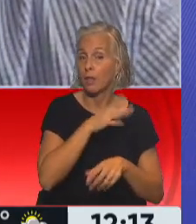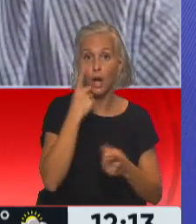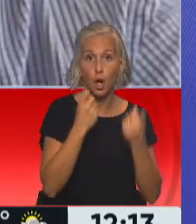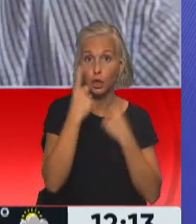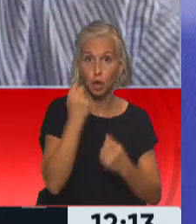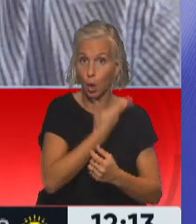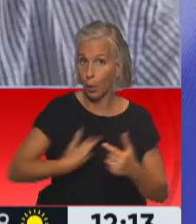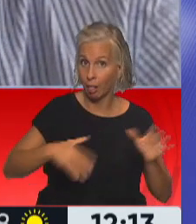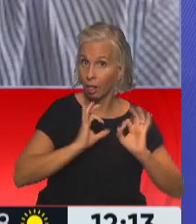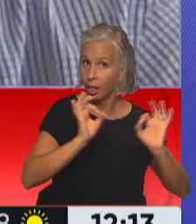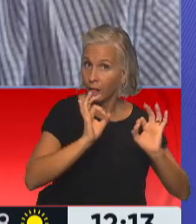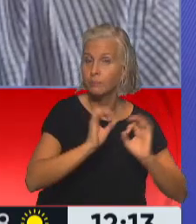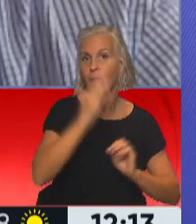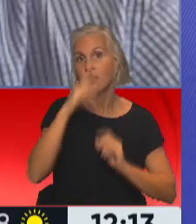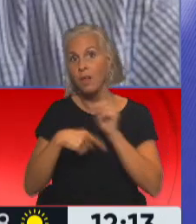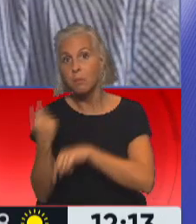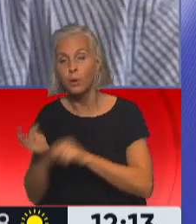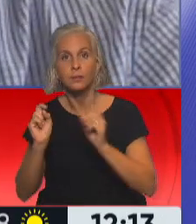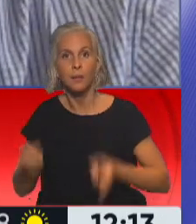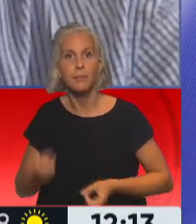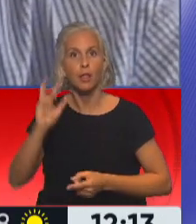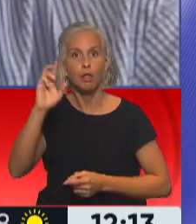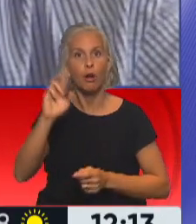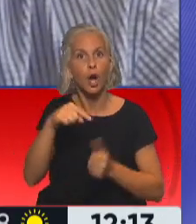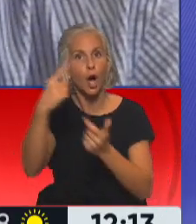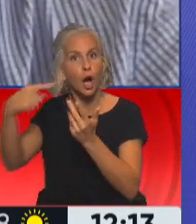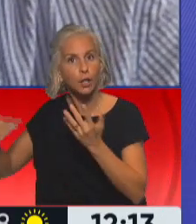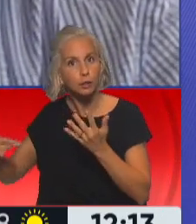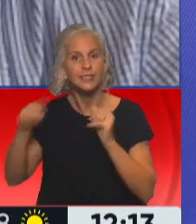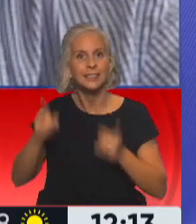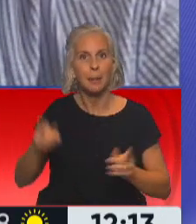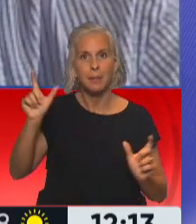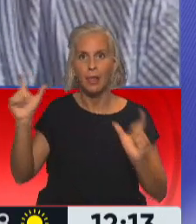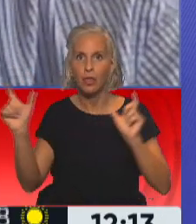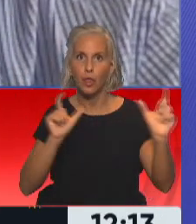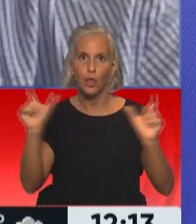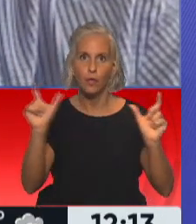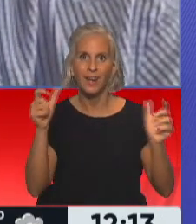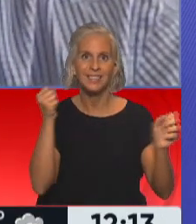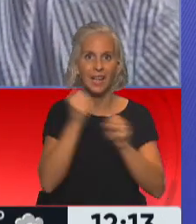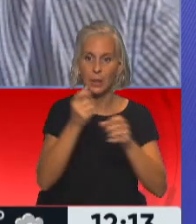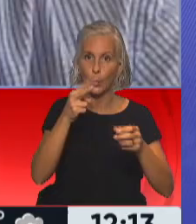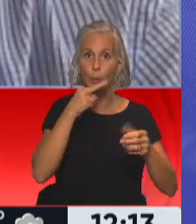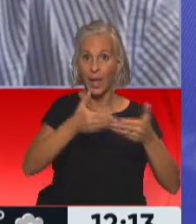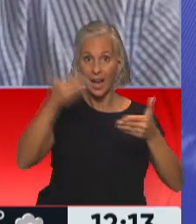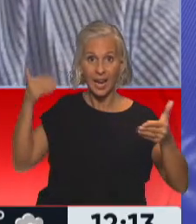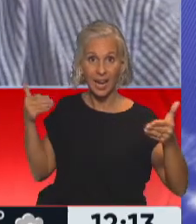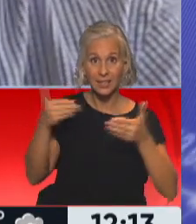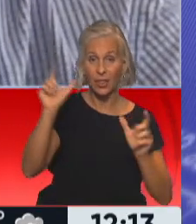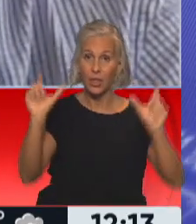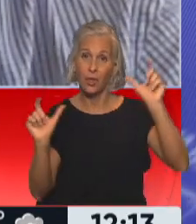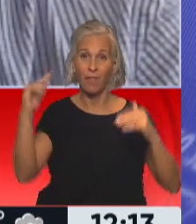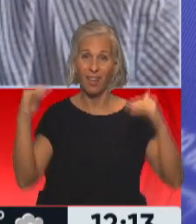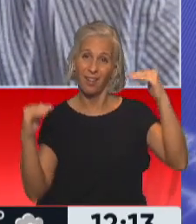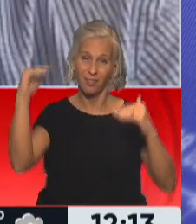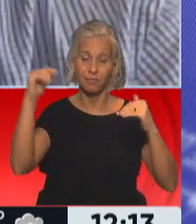por el gobierno, y después con los dólares alternativos, que tenían una brecha hasta el viernes pasado respecto del dólar oficial.